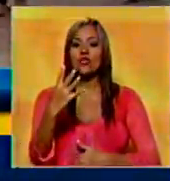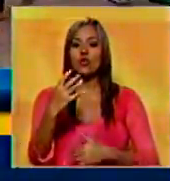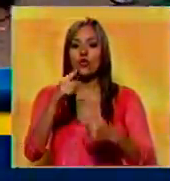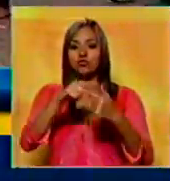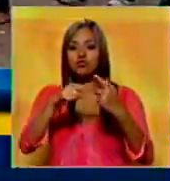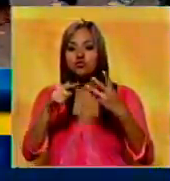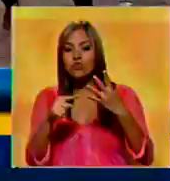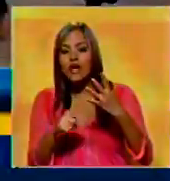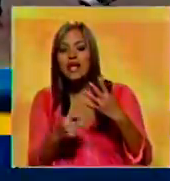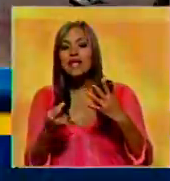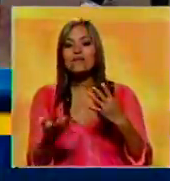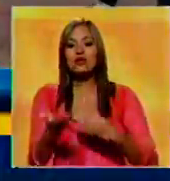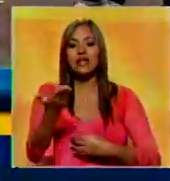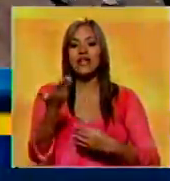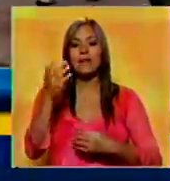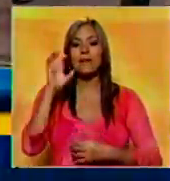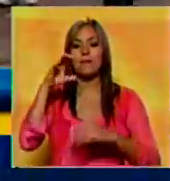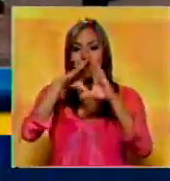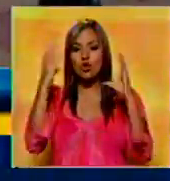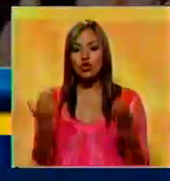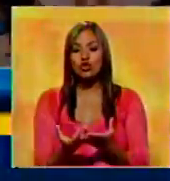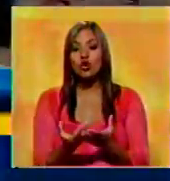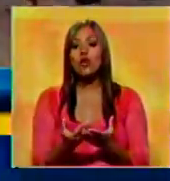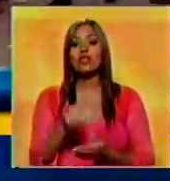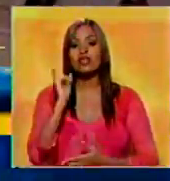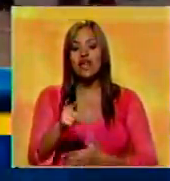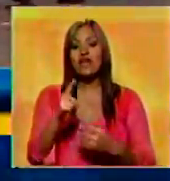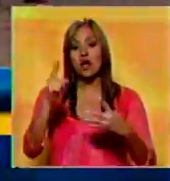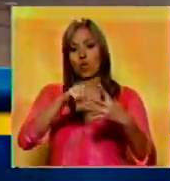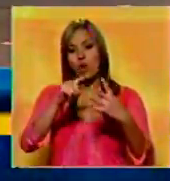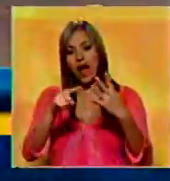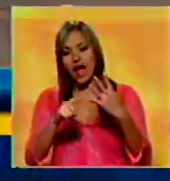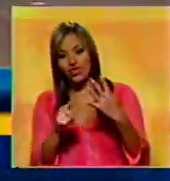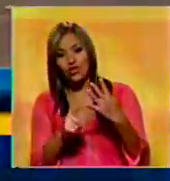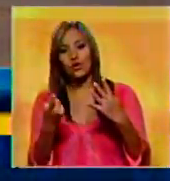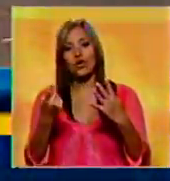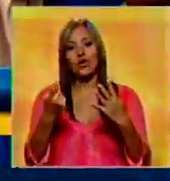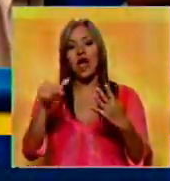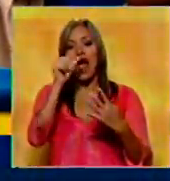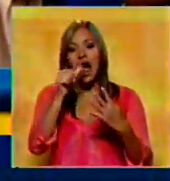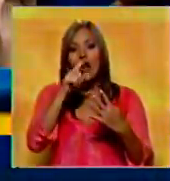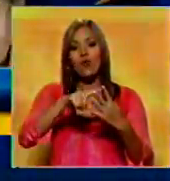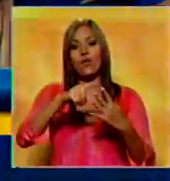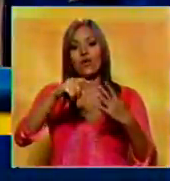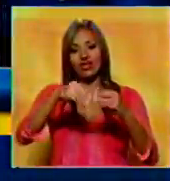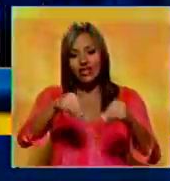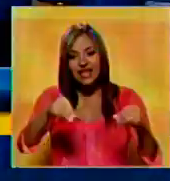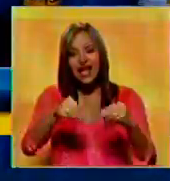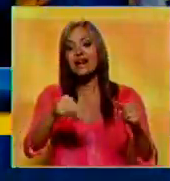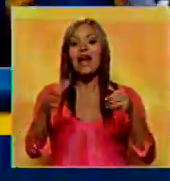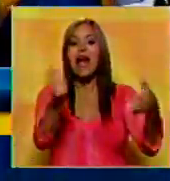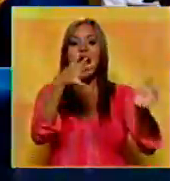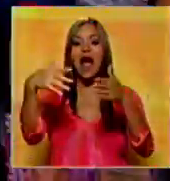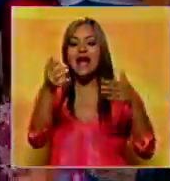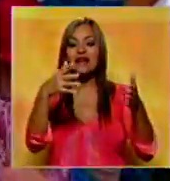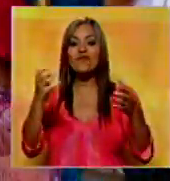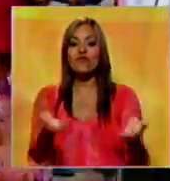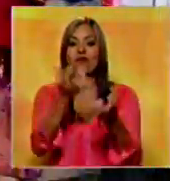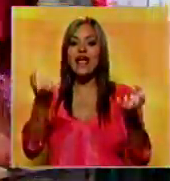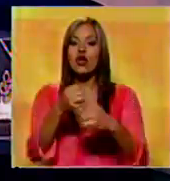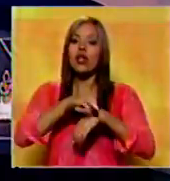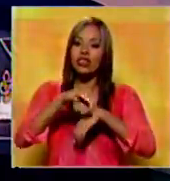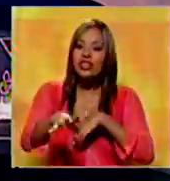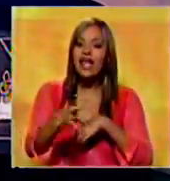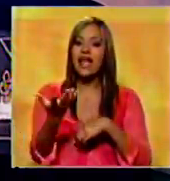intención de fomentar los valores hacia la conservación de los cuatro elementos del planeta agua tierra aire y